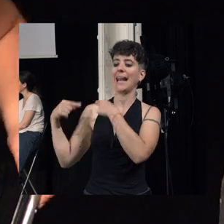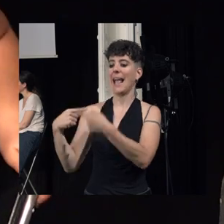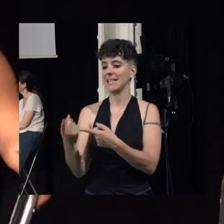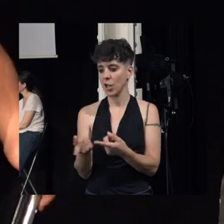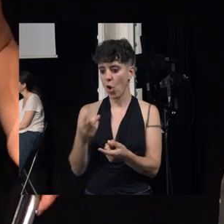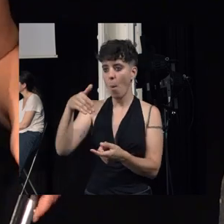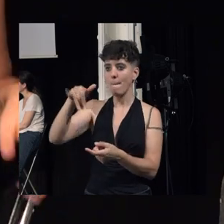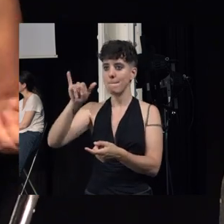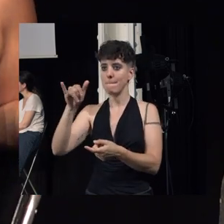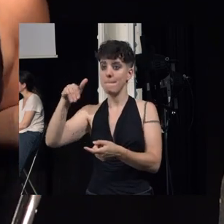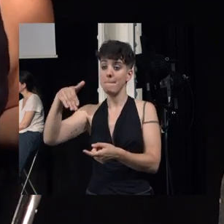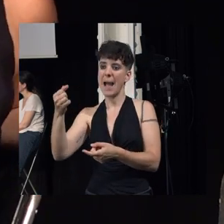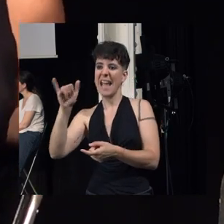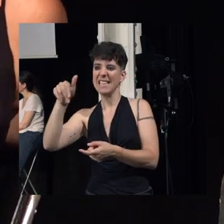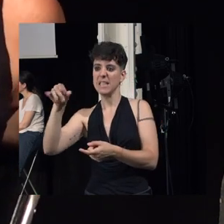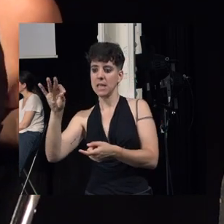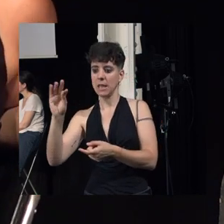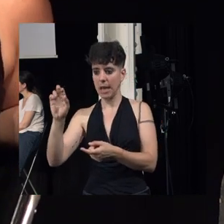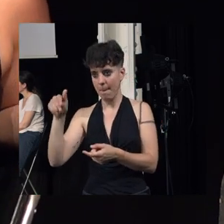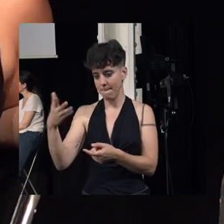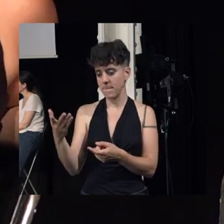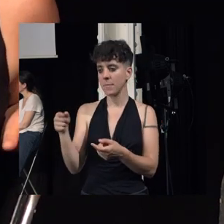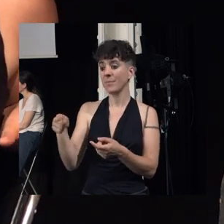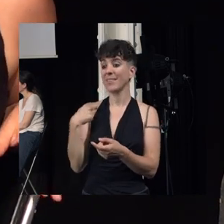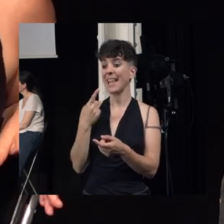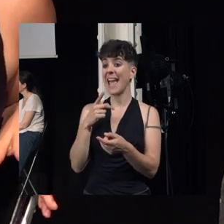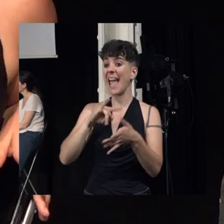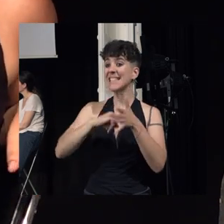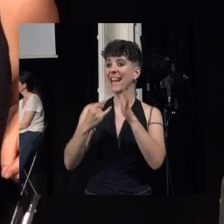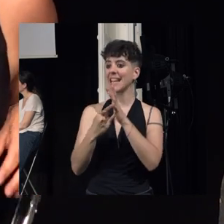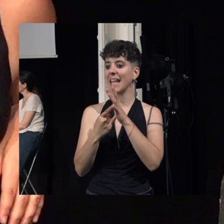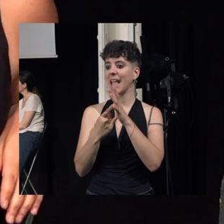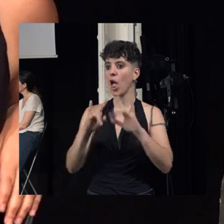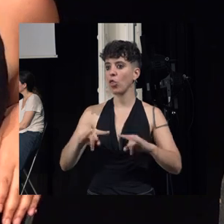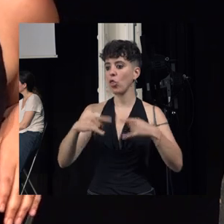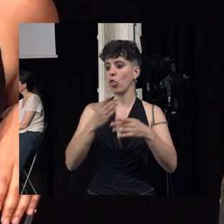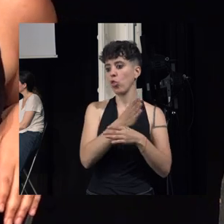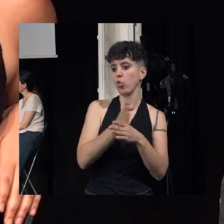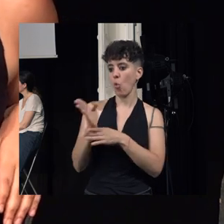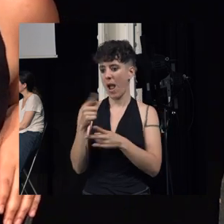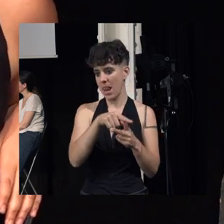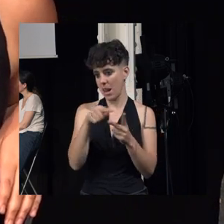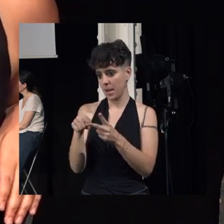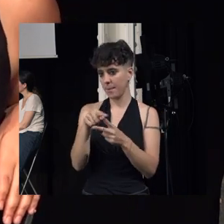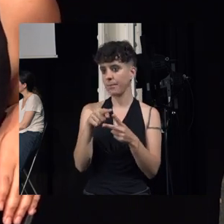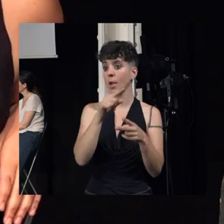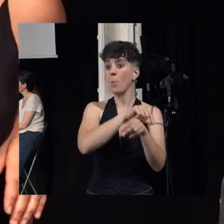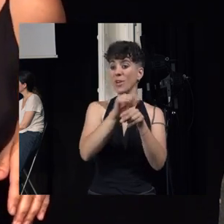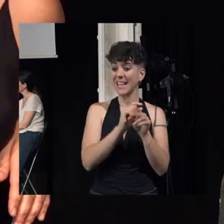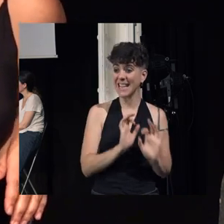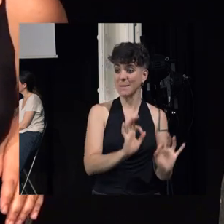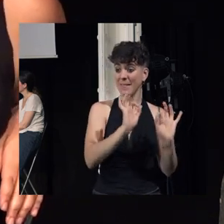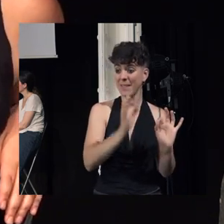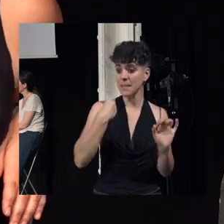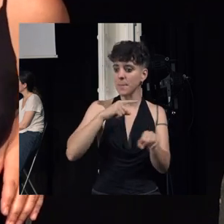cómo se pronuncia, que es la estrategia dual. Es decir, tenemos que ser capaces de combinar políticas específicas